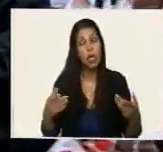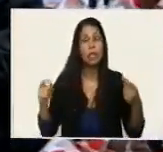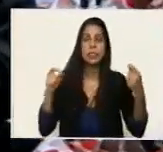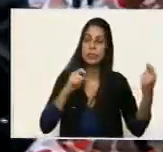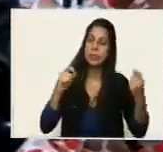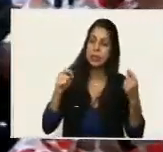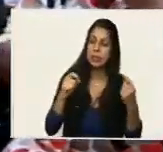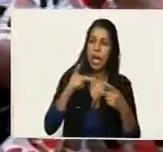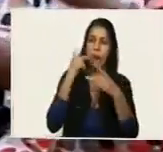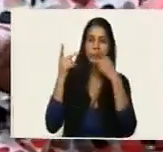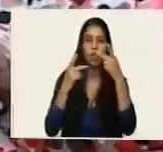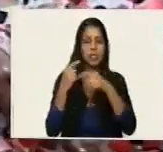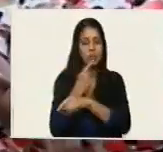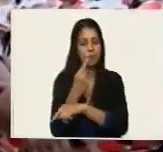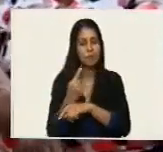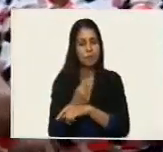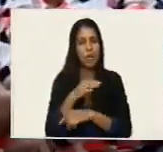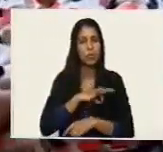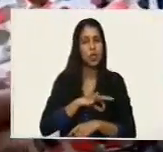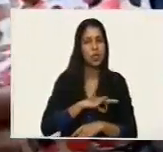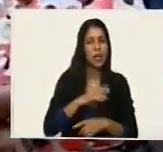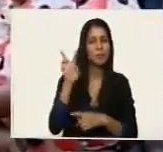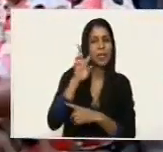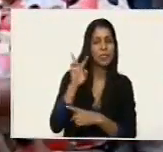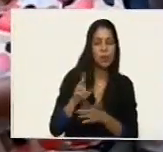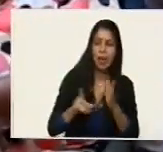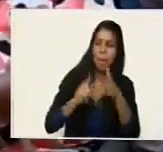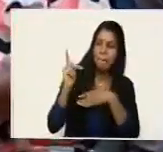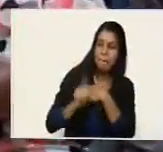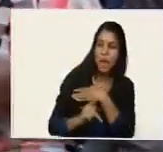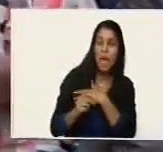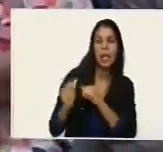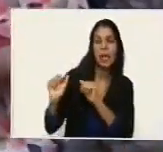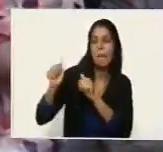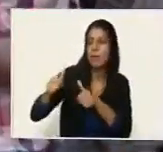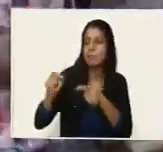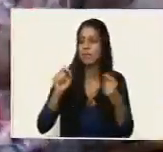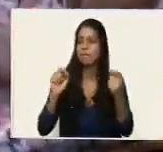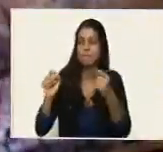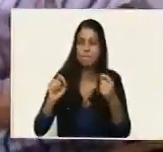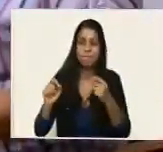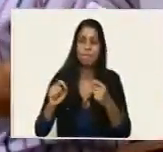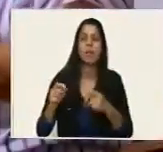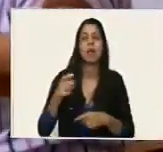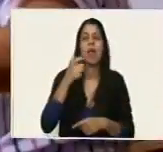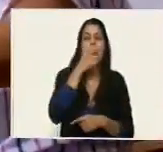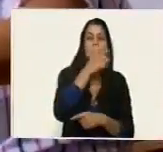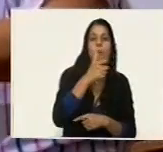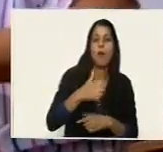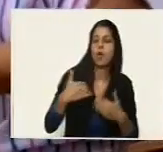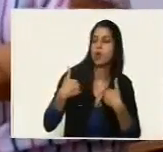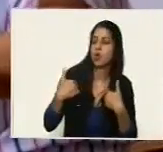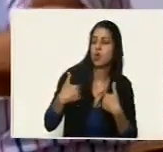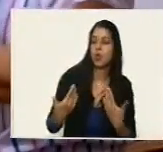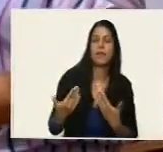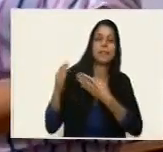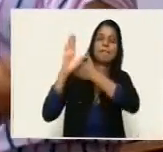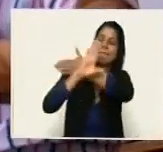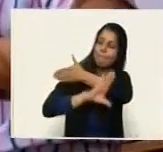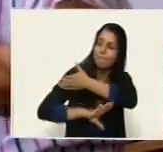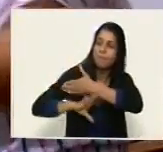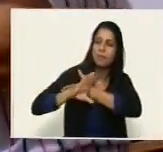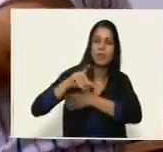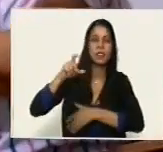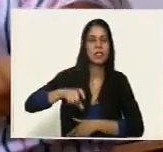económico, político, social de nuestra patria empecemos a discutirlo y que además defendamos al pueblo en todo ese interés de